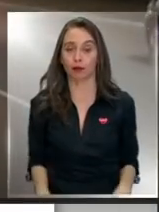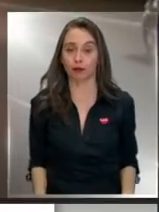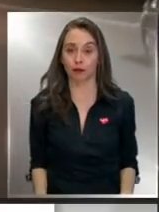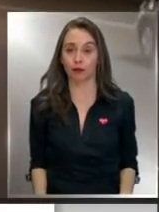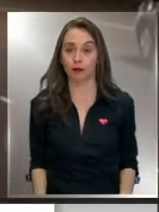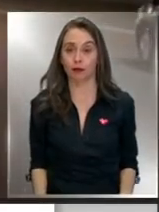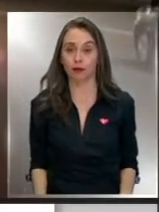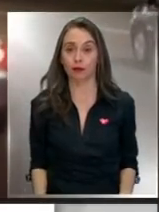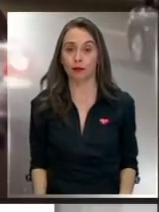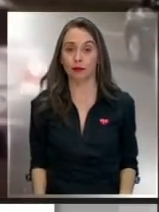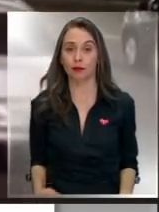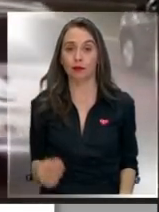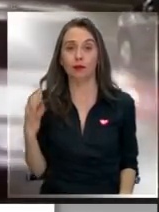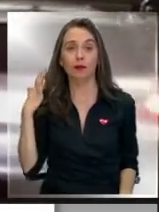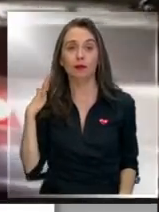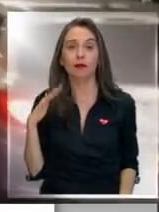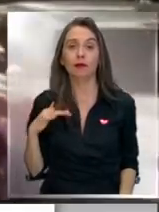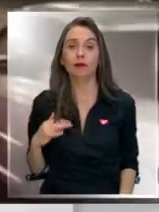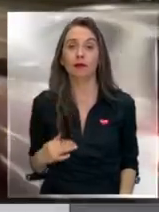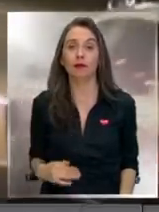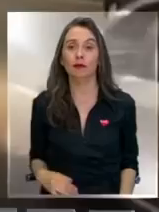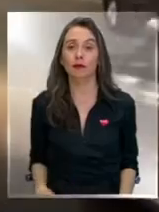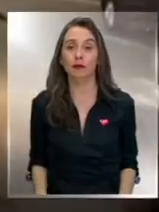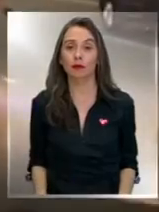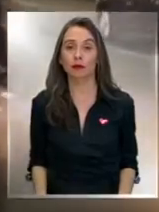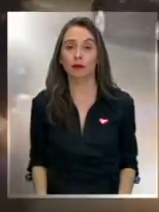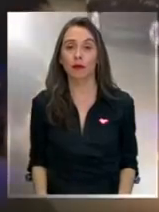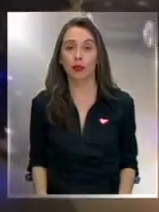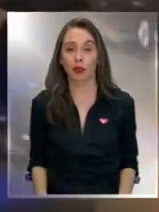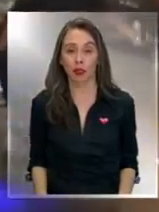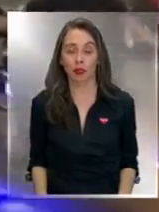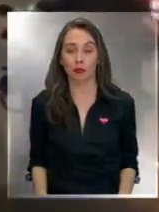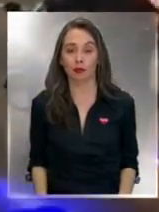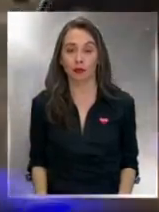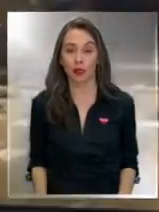armar un operativo nuevo, y de golpe dijeron, sí, se juega mañana, aquel famoso...